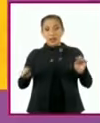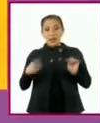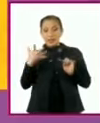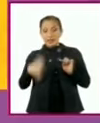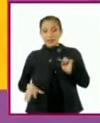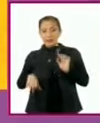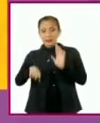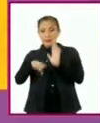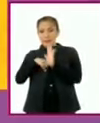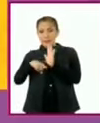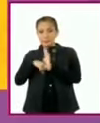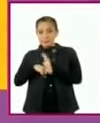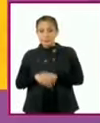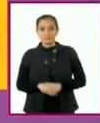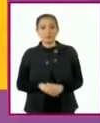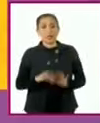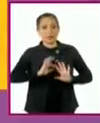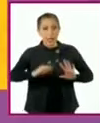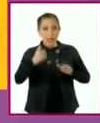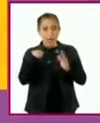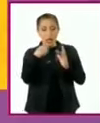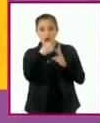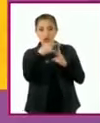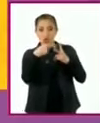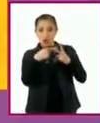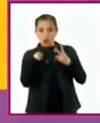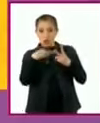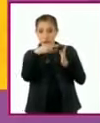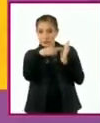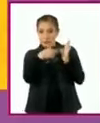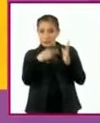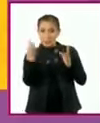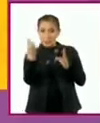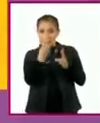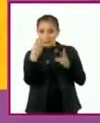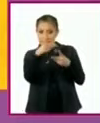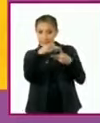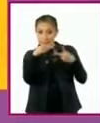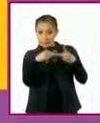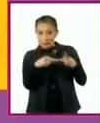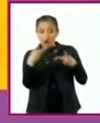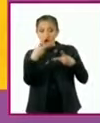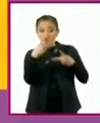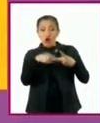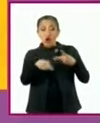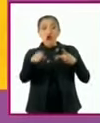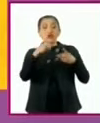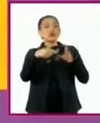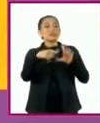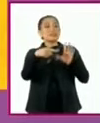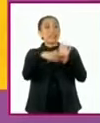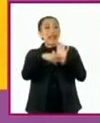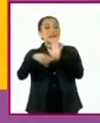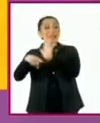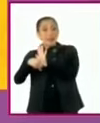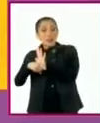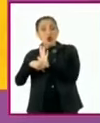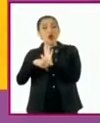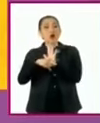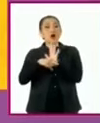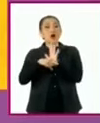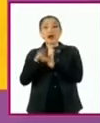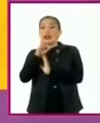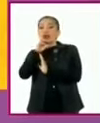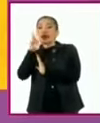10 negativo. Ya cumplimos con las dos condiciones. Ambos son números con signo negativo y su cociente